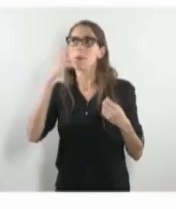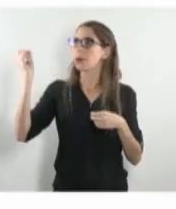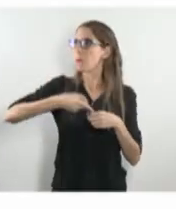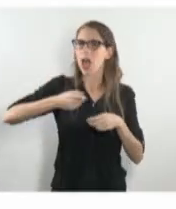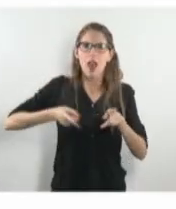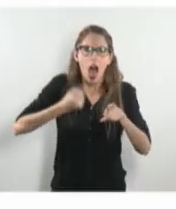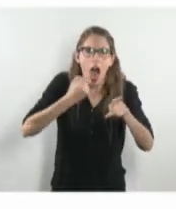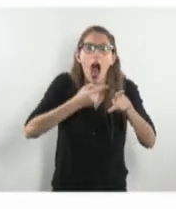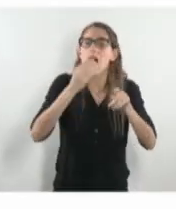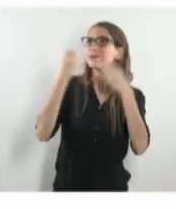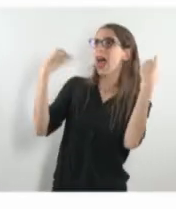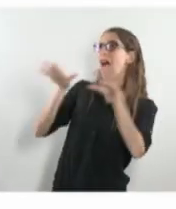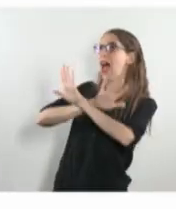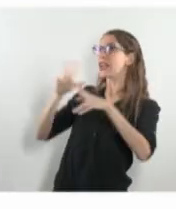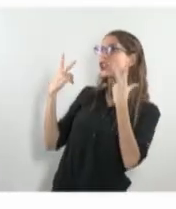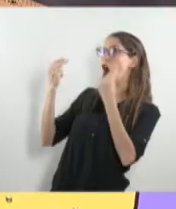rendido.